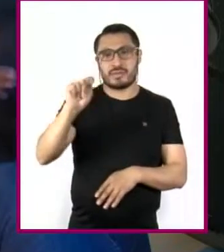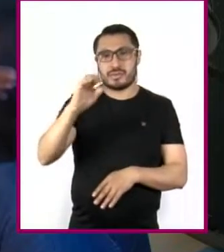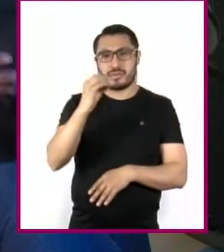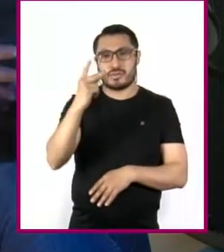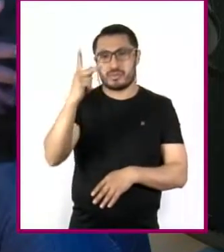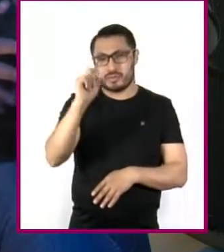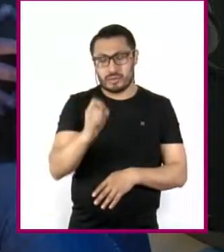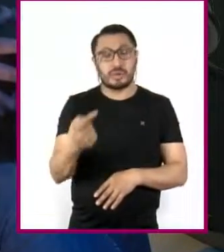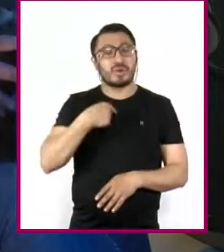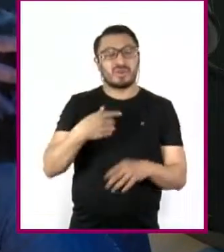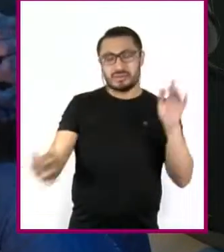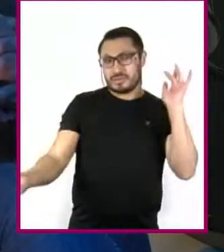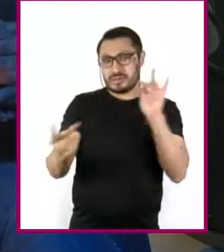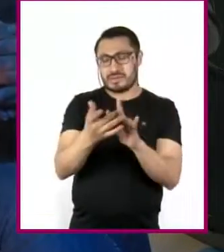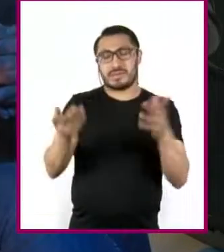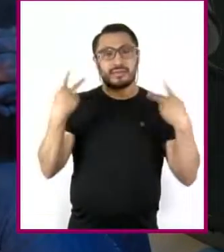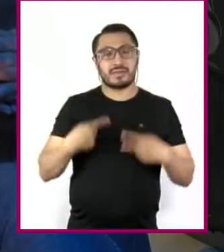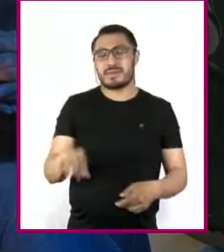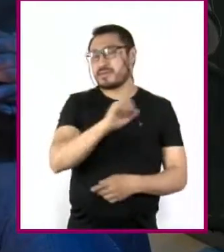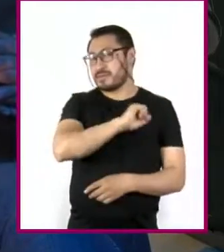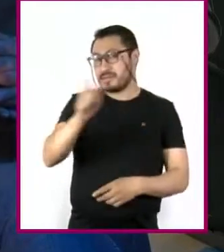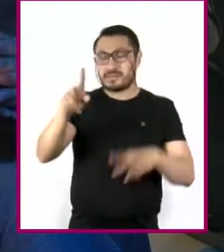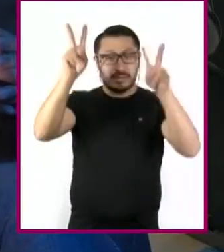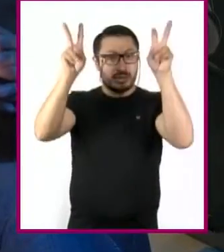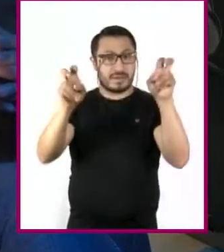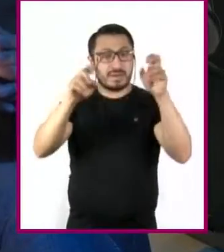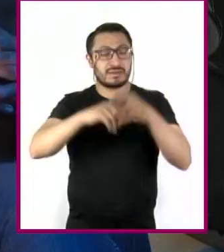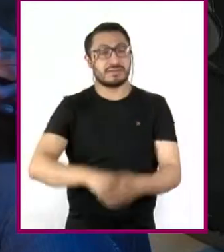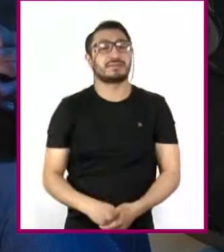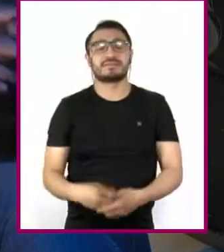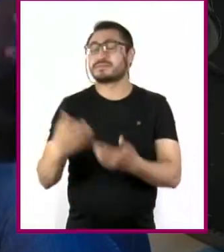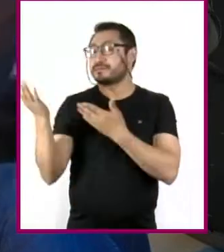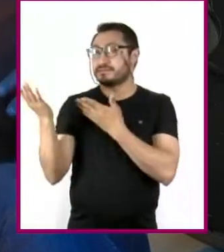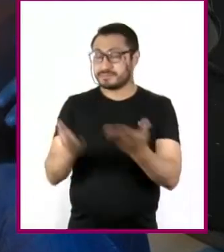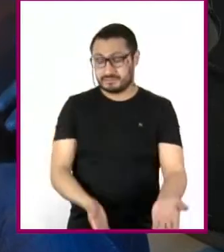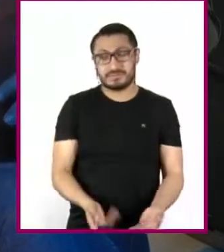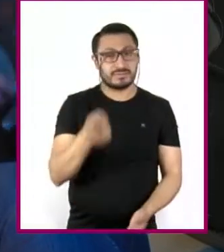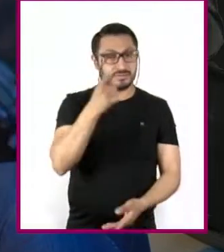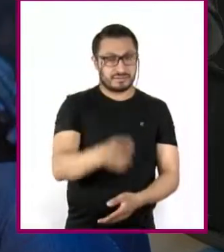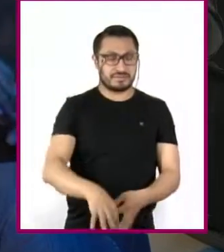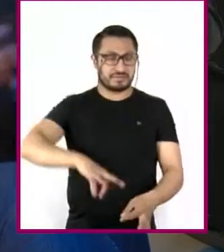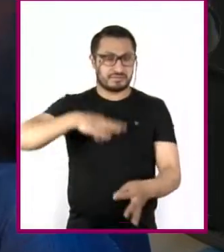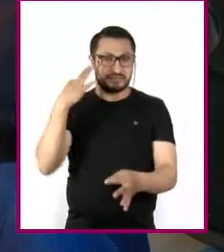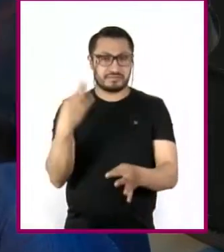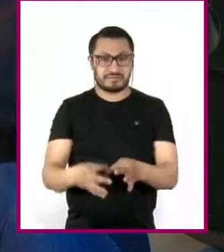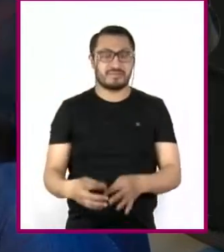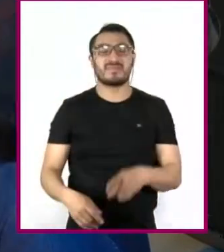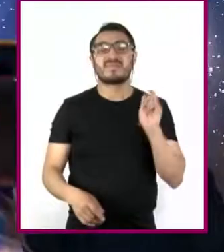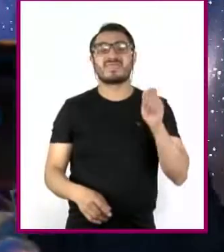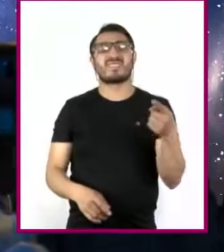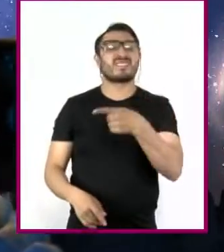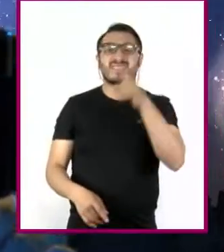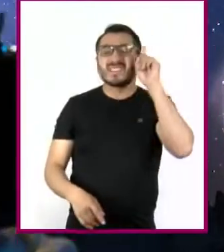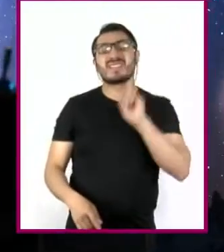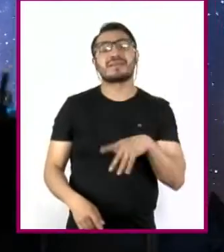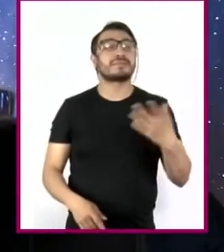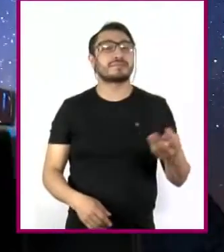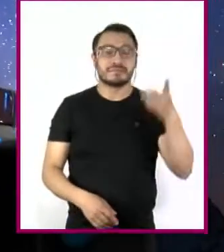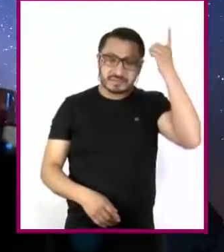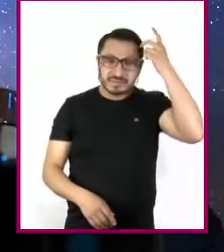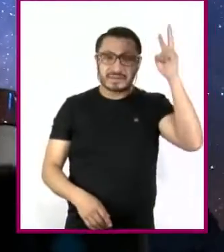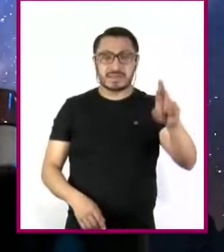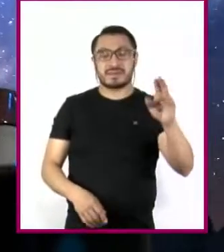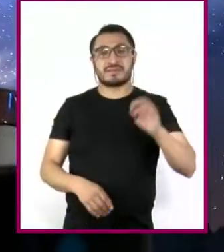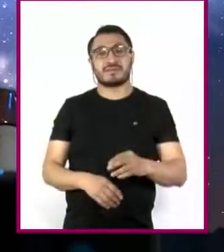ya contacté a una experta en este tema. Ahora sí vienes con todo, Memo. ¿Quién es ella? Es la